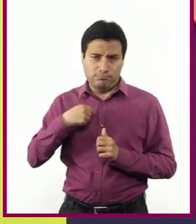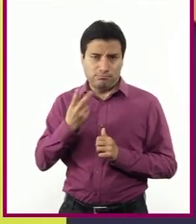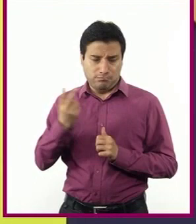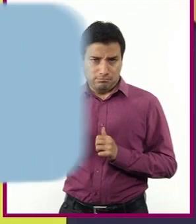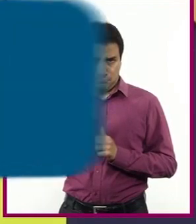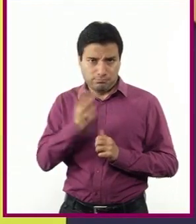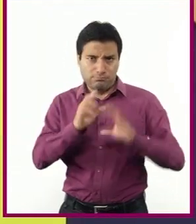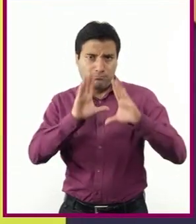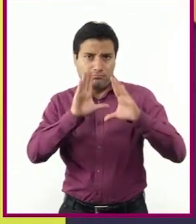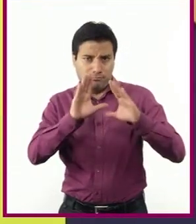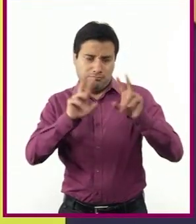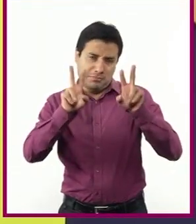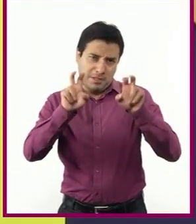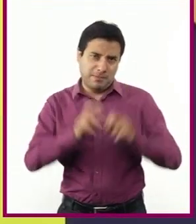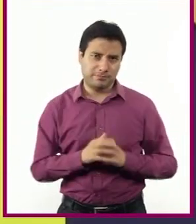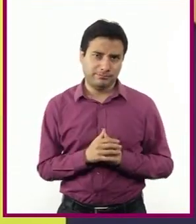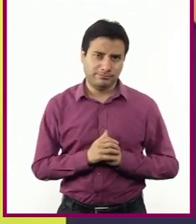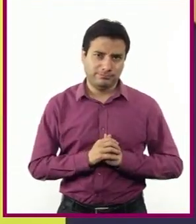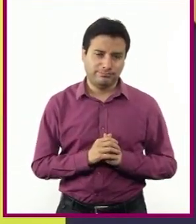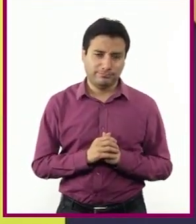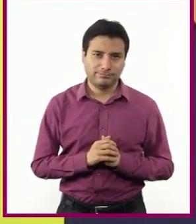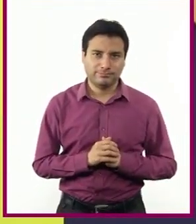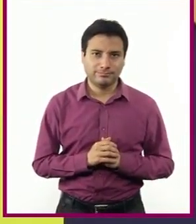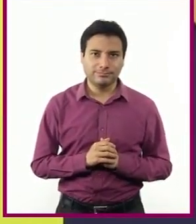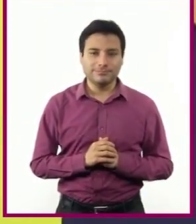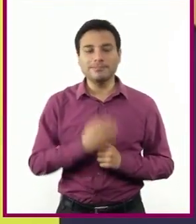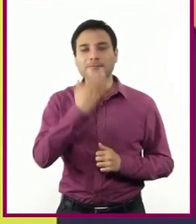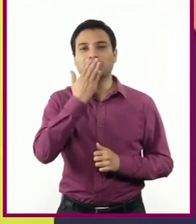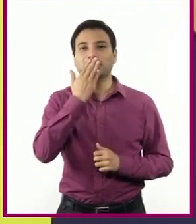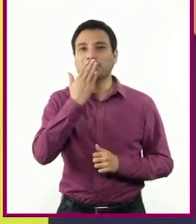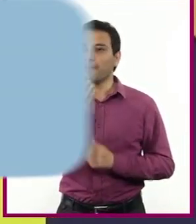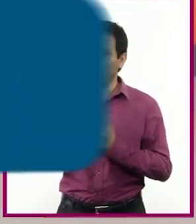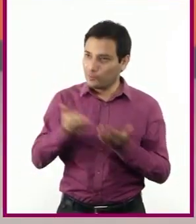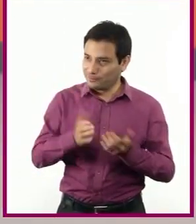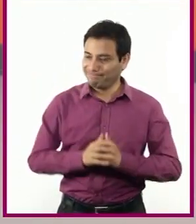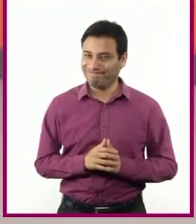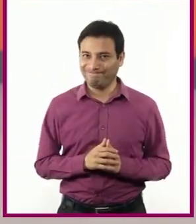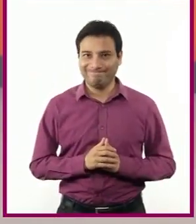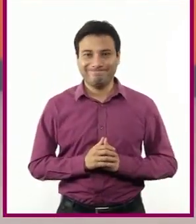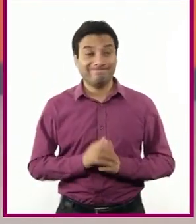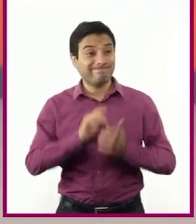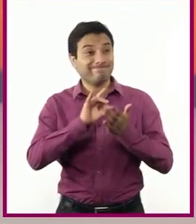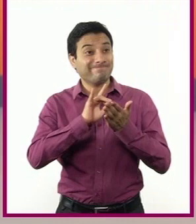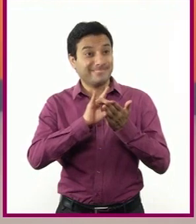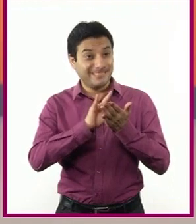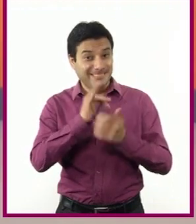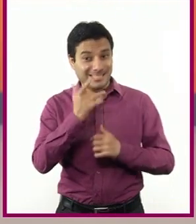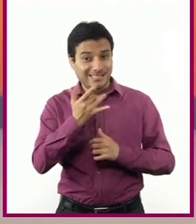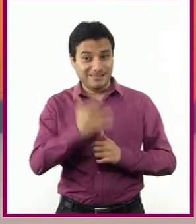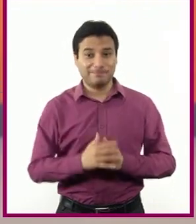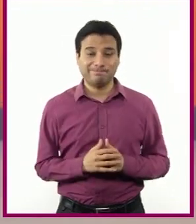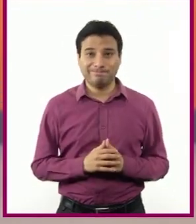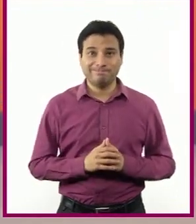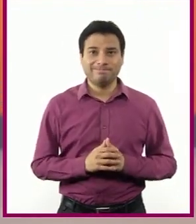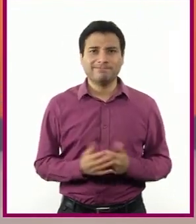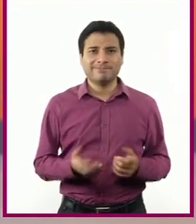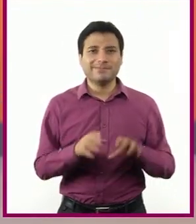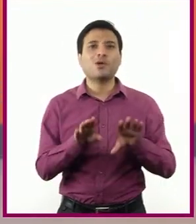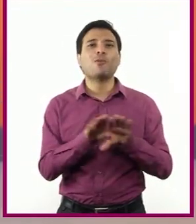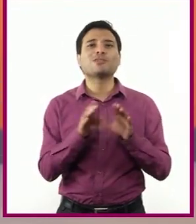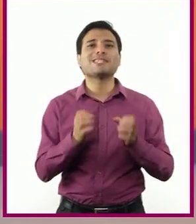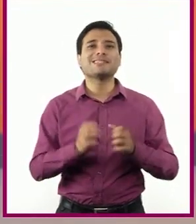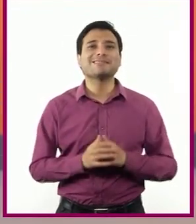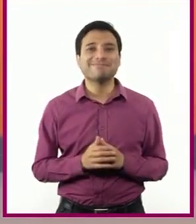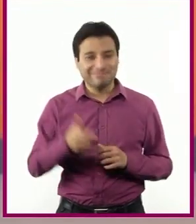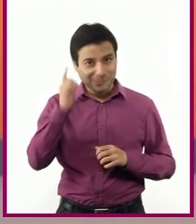a comprender el tema de la sesión. Bienvenido, maestro. Muchas gracias, maestro Mario. ¿Cómo están?